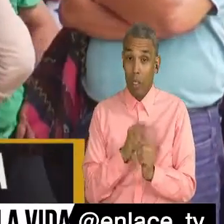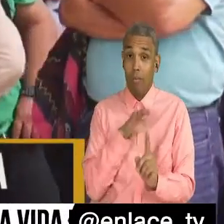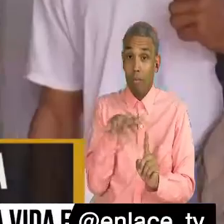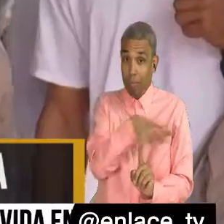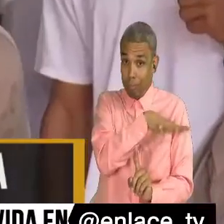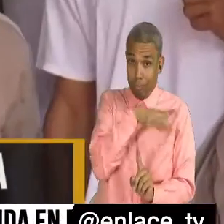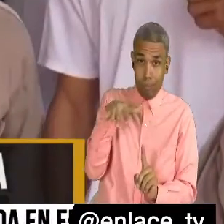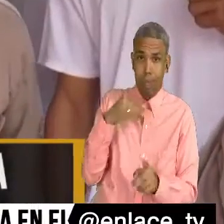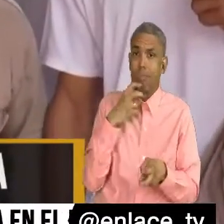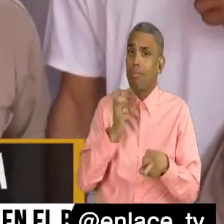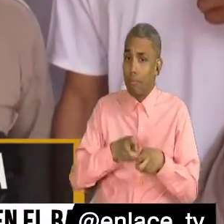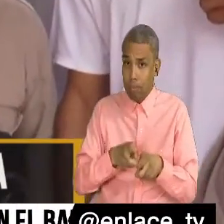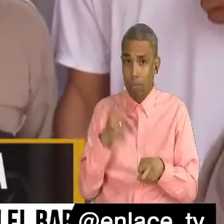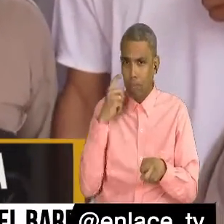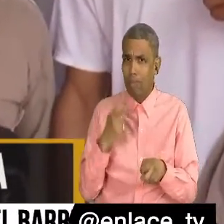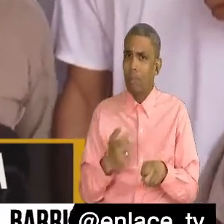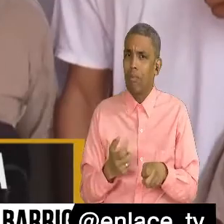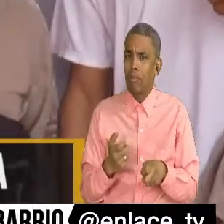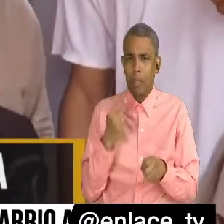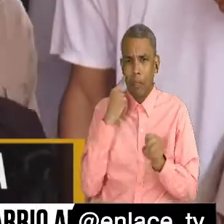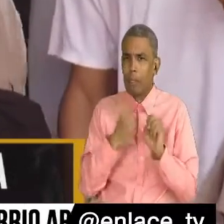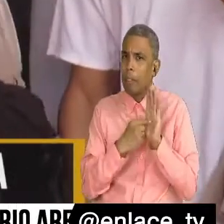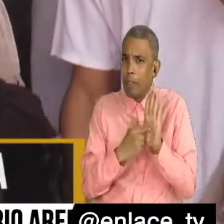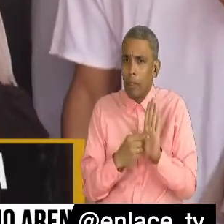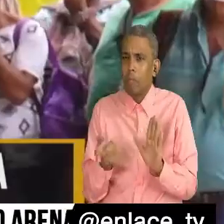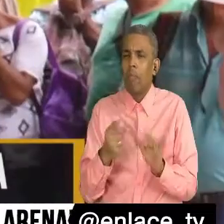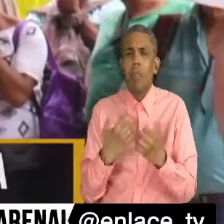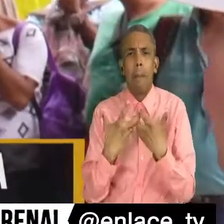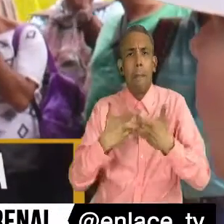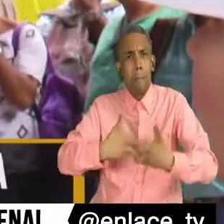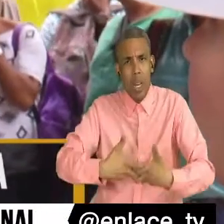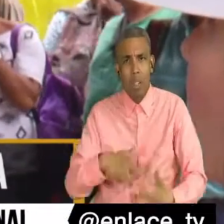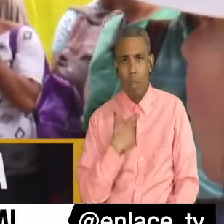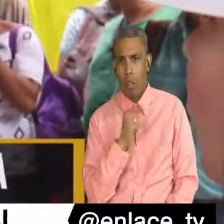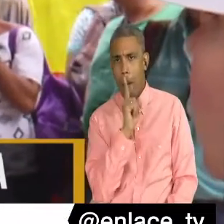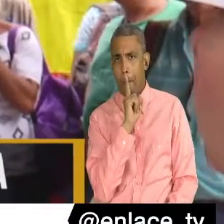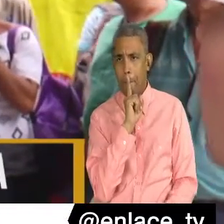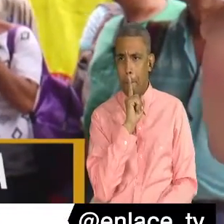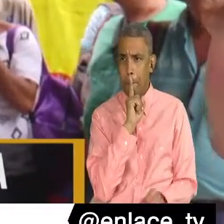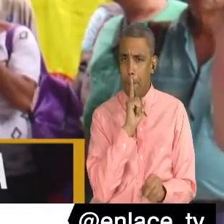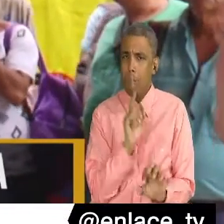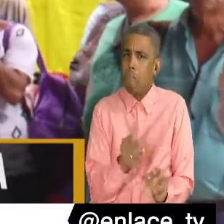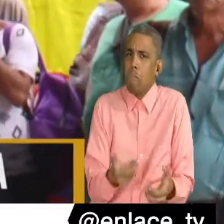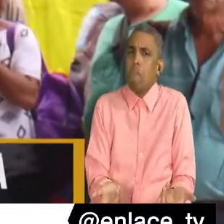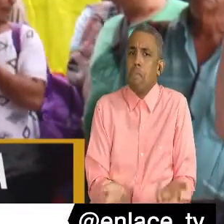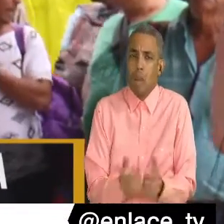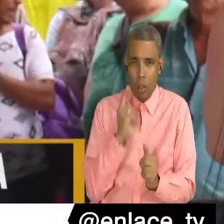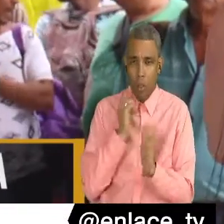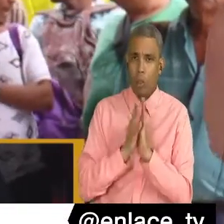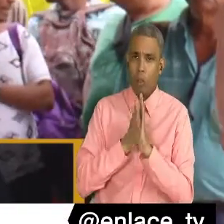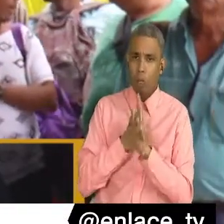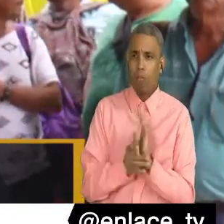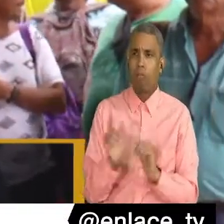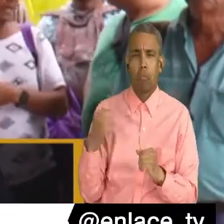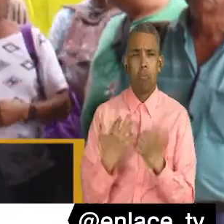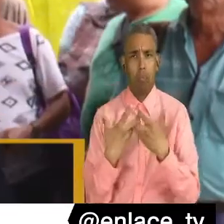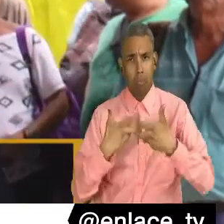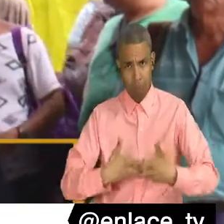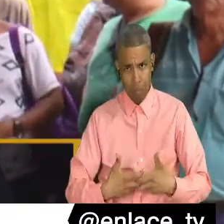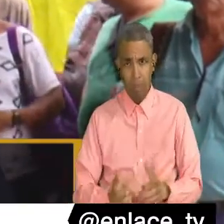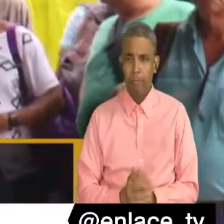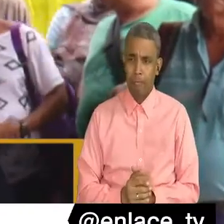más compleja cuando se evidencia el silencio de la firma. De una asamblea permanente que en la cual Mota Engil nos ha conllevado